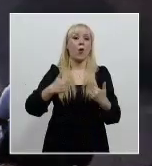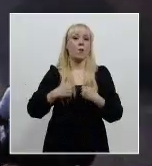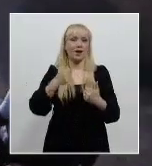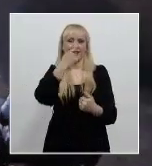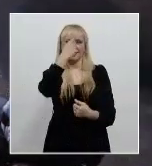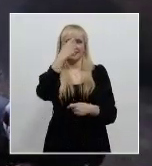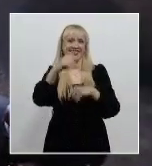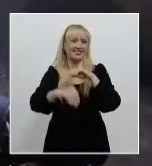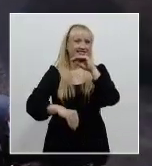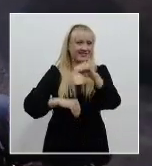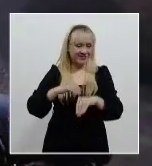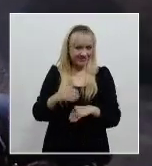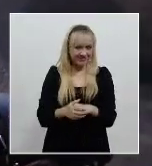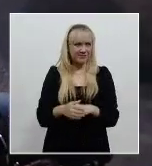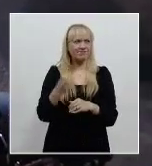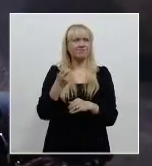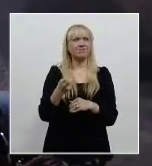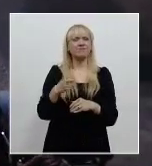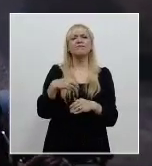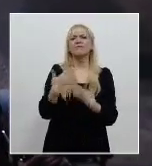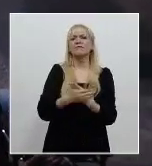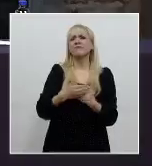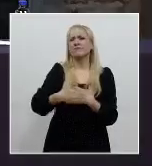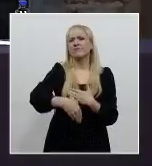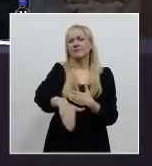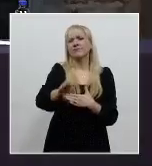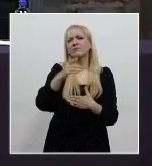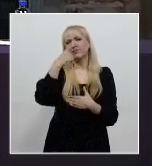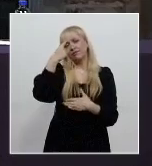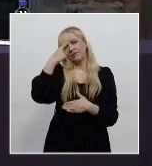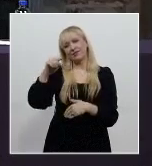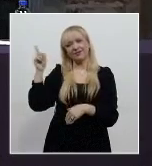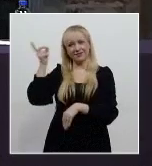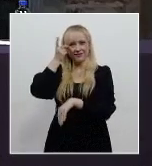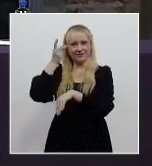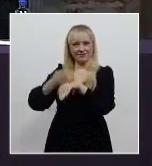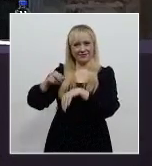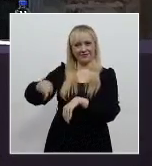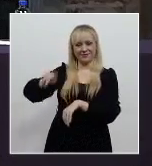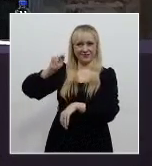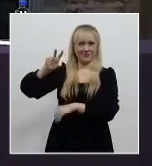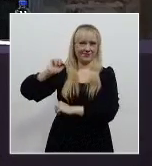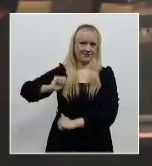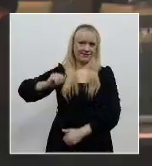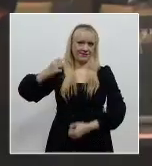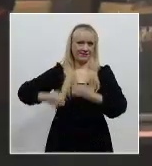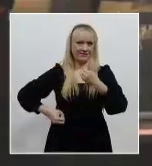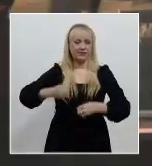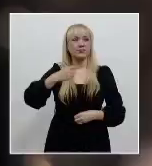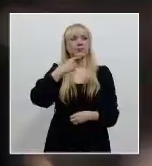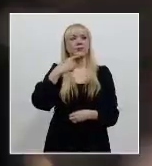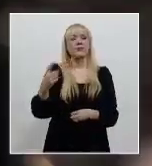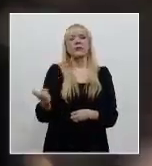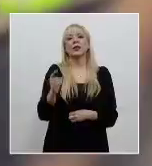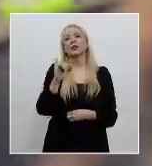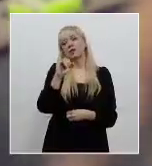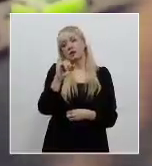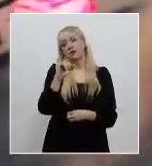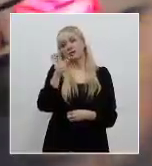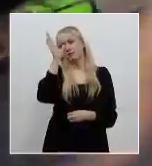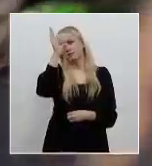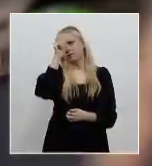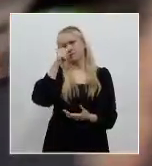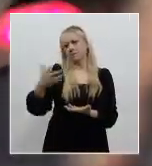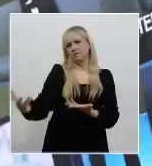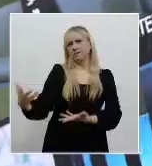Entre los proyectos que se consolidarán a mediano plazo, el director de Justicia TV, Ernesto Velázquez, destacó un acuerdo entre el canal